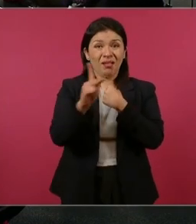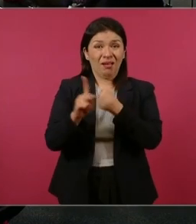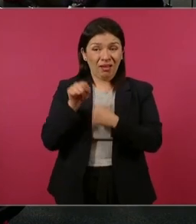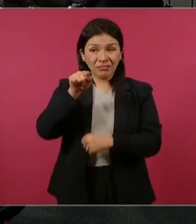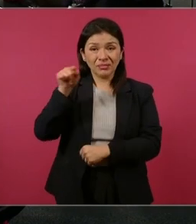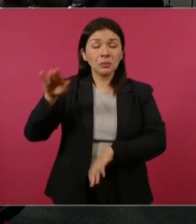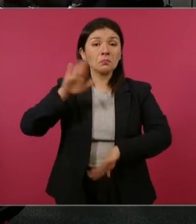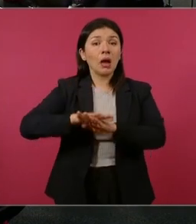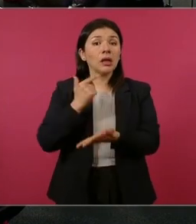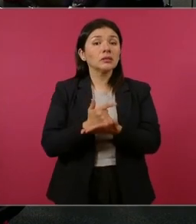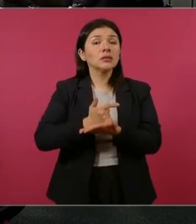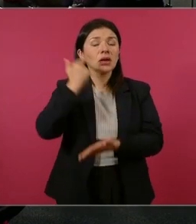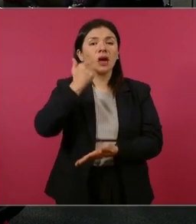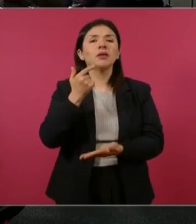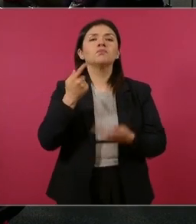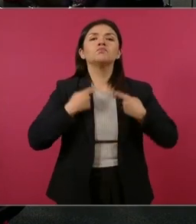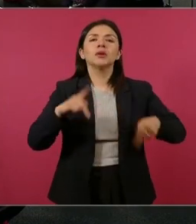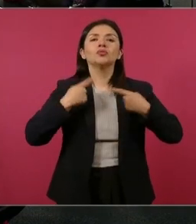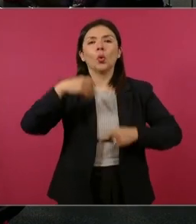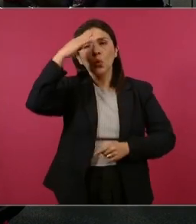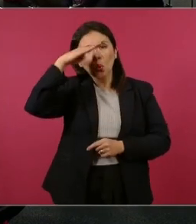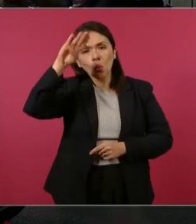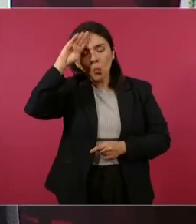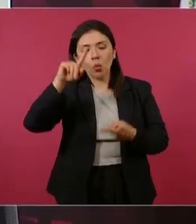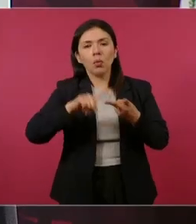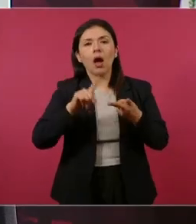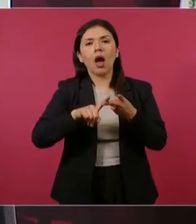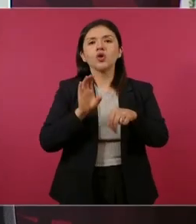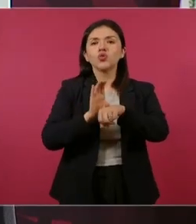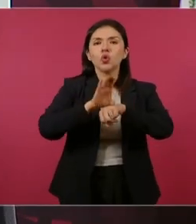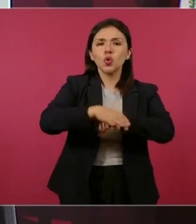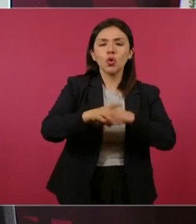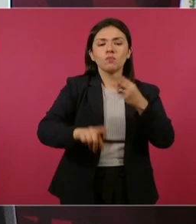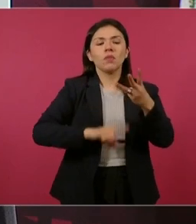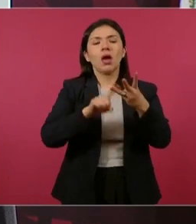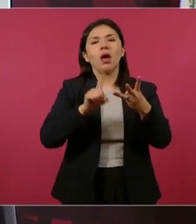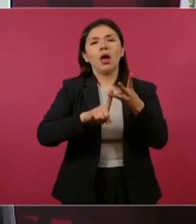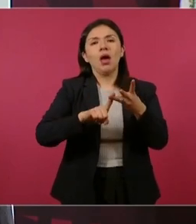migrantes son de esos países básicamente.